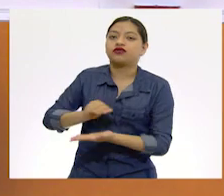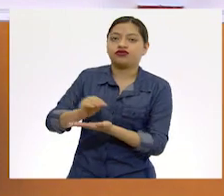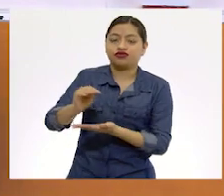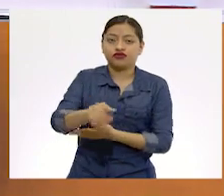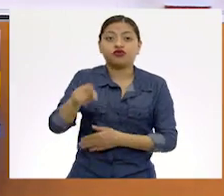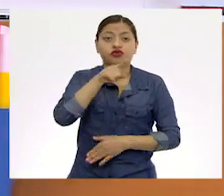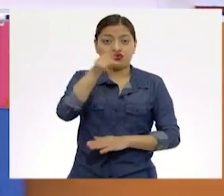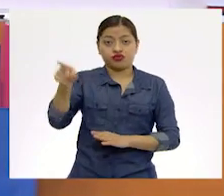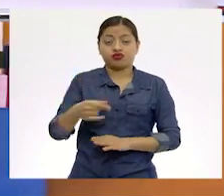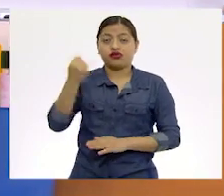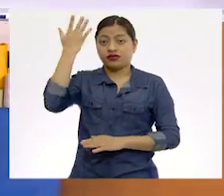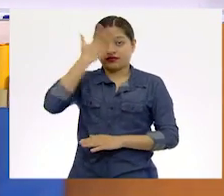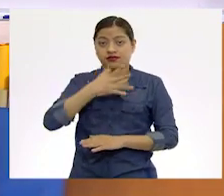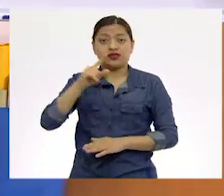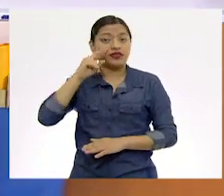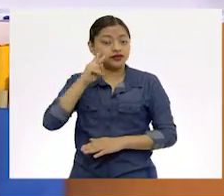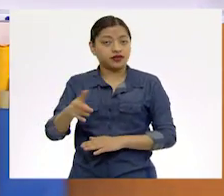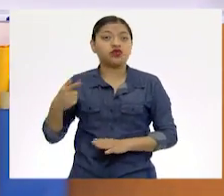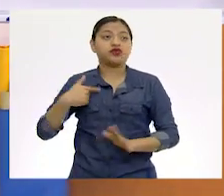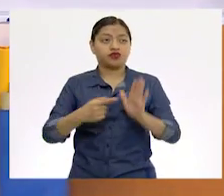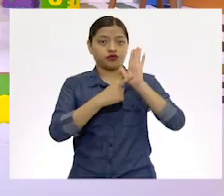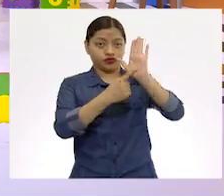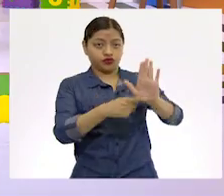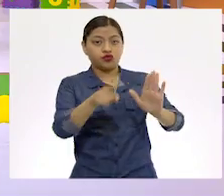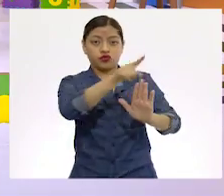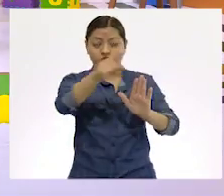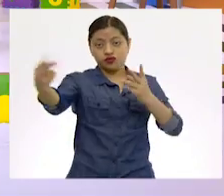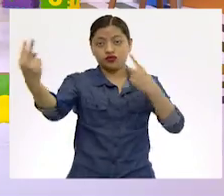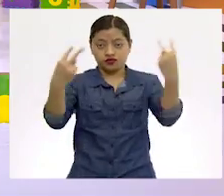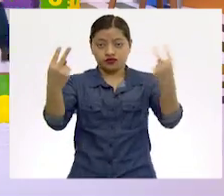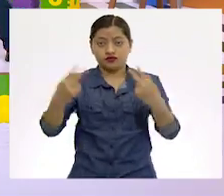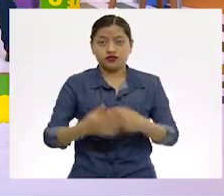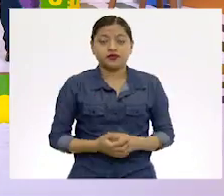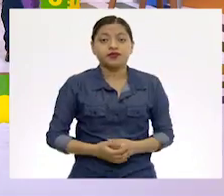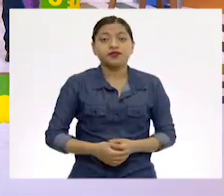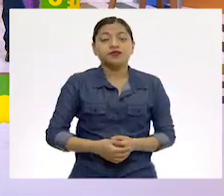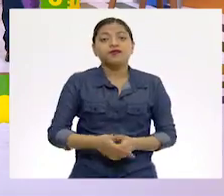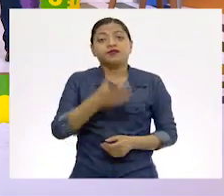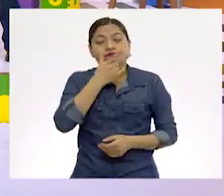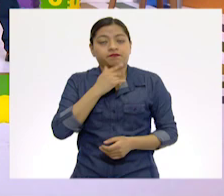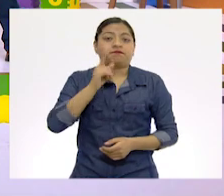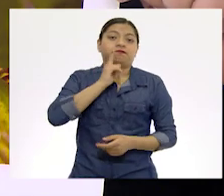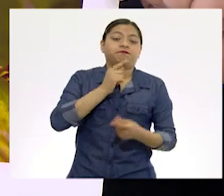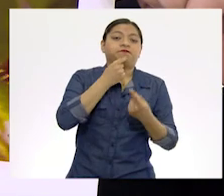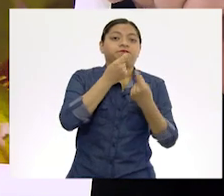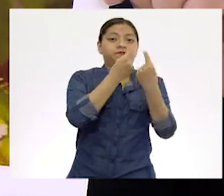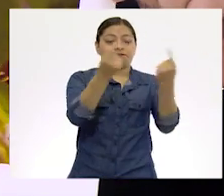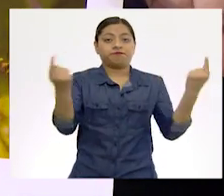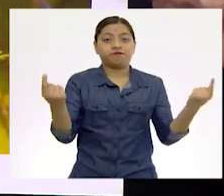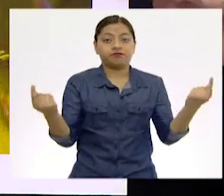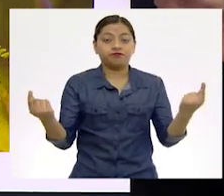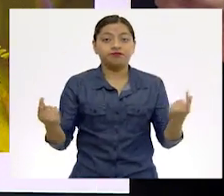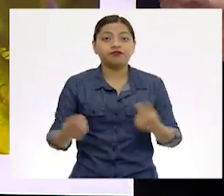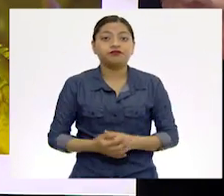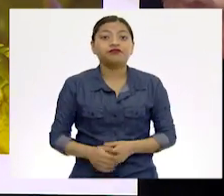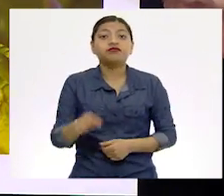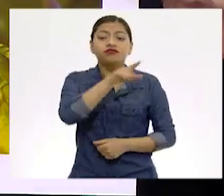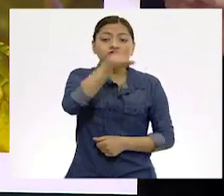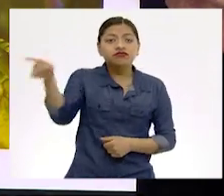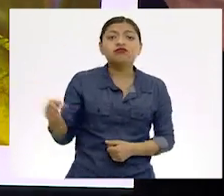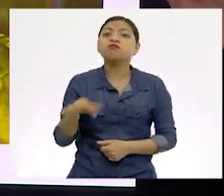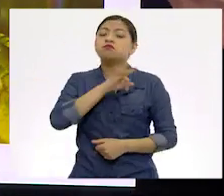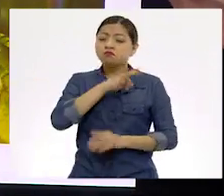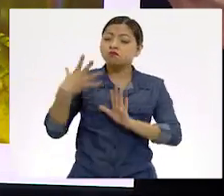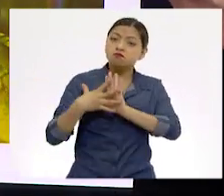las imágenes, mira Eric, te voy a enseñar para que se las muestres a los niños y a las niñas que están ahí en casa. Para que ellos puedan